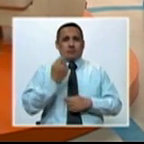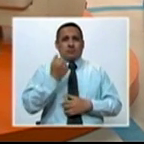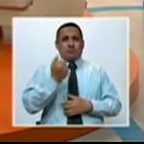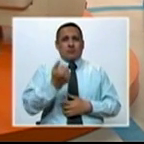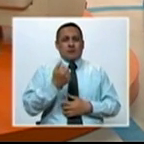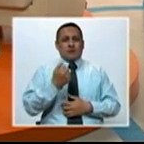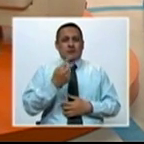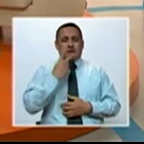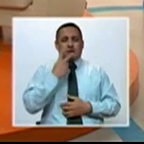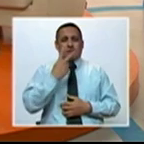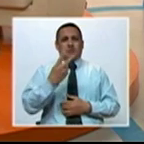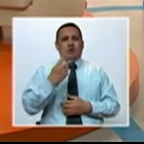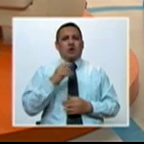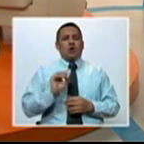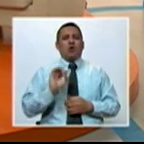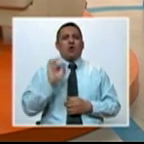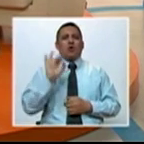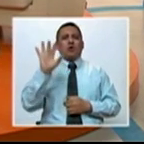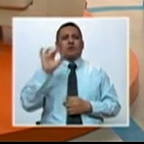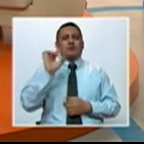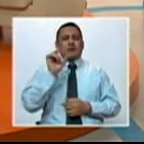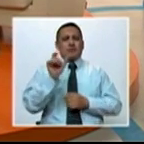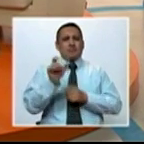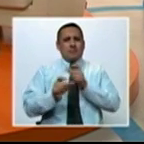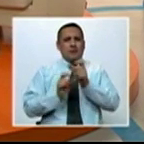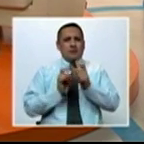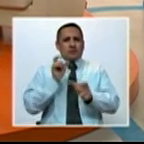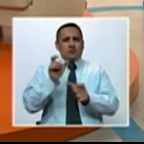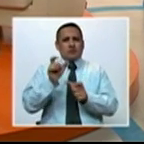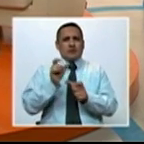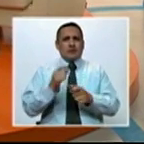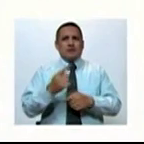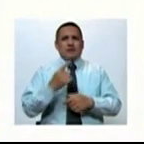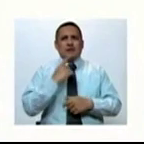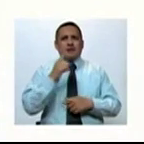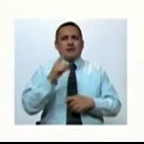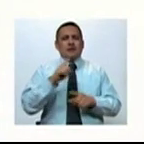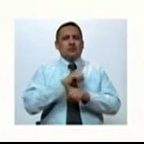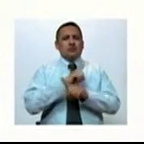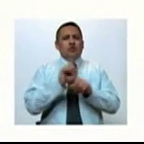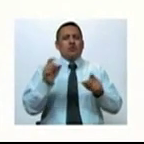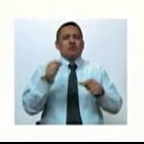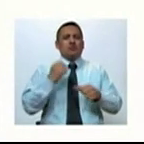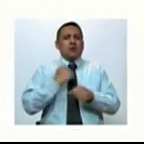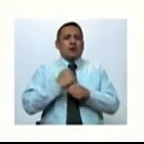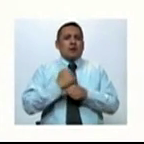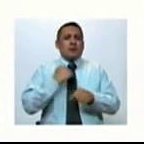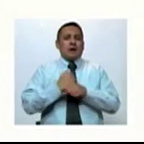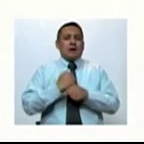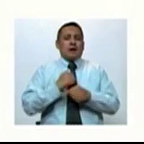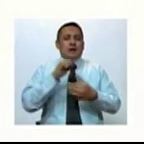hay otra situación de otras personas que no